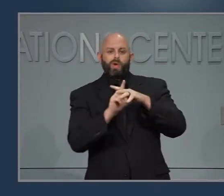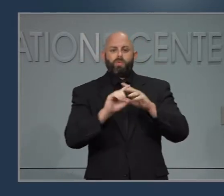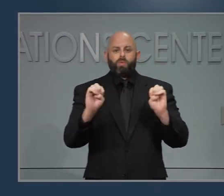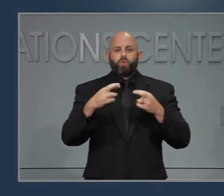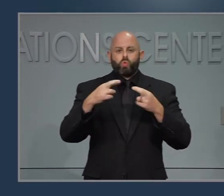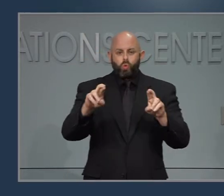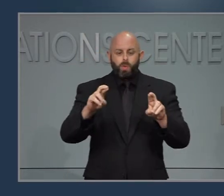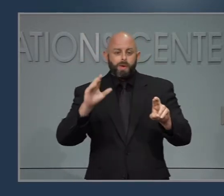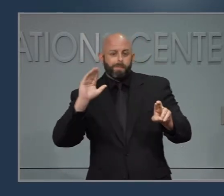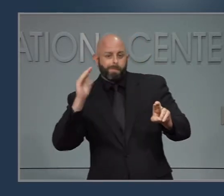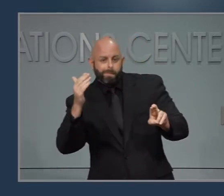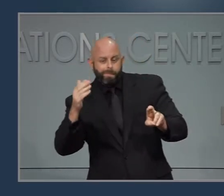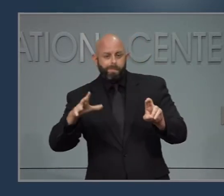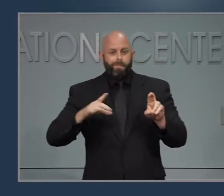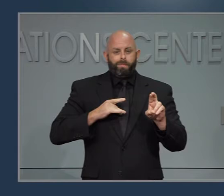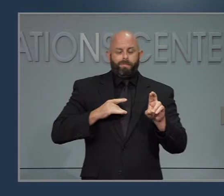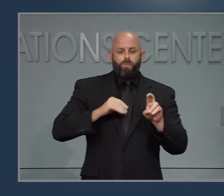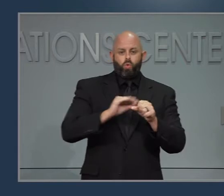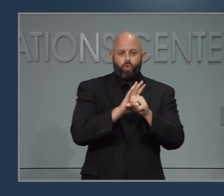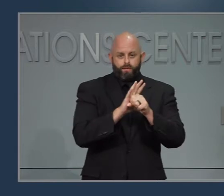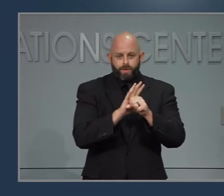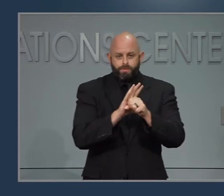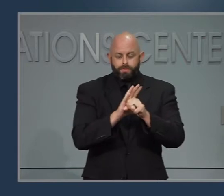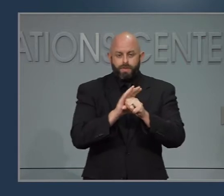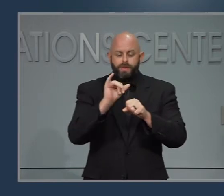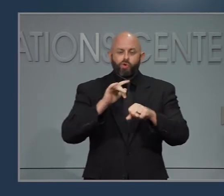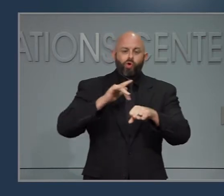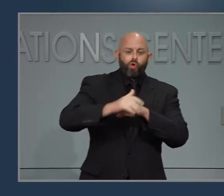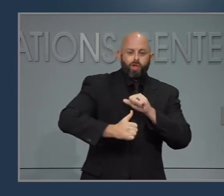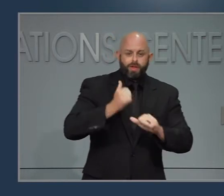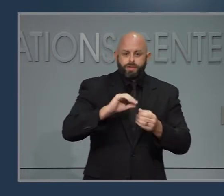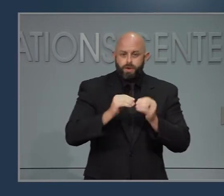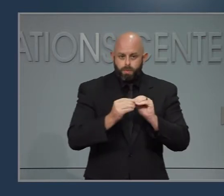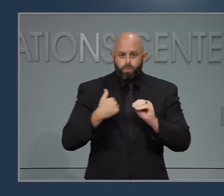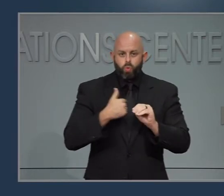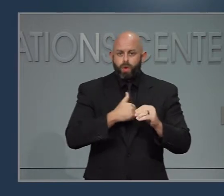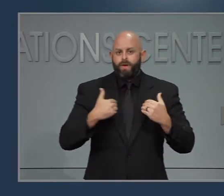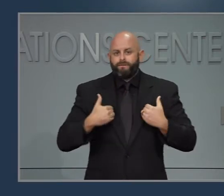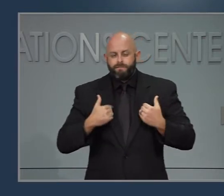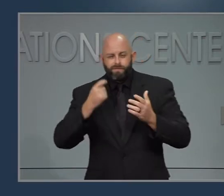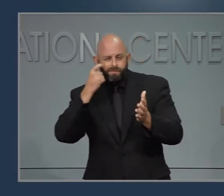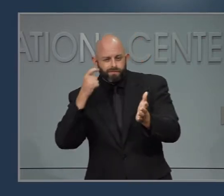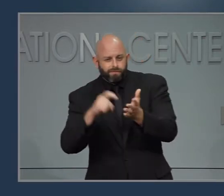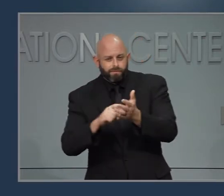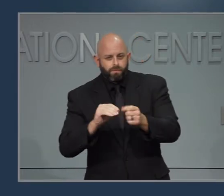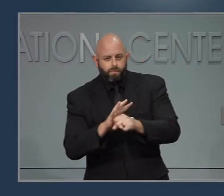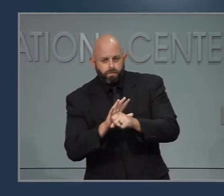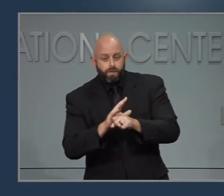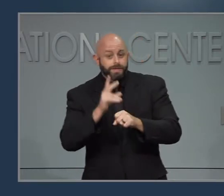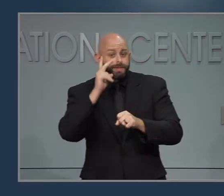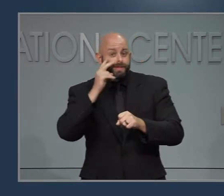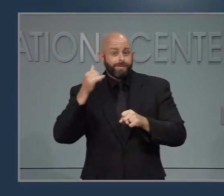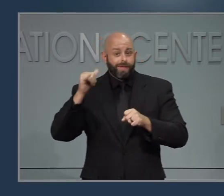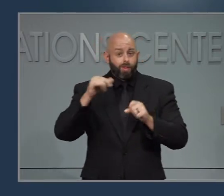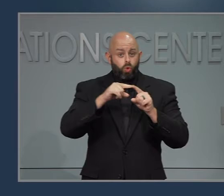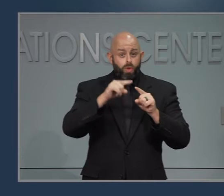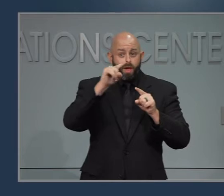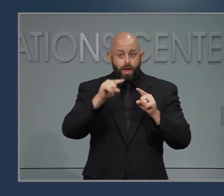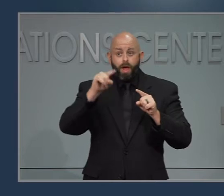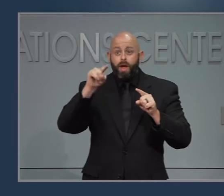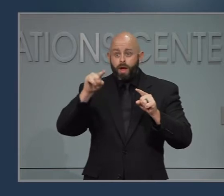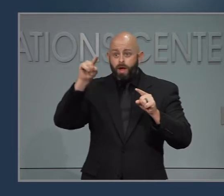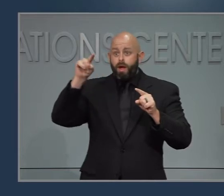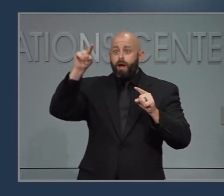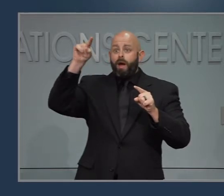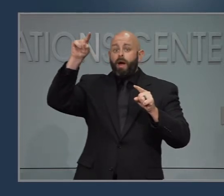son los datos más oportunos que tenemos y nuestro mecanismo de detección temprana. Ahora, viendo esta línea amarilla, pueden ver que esta